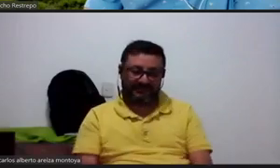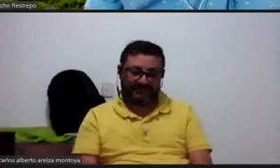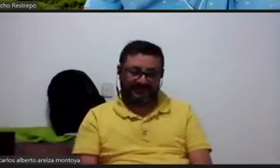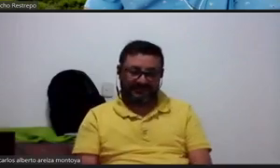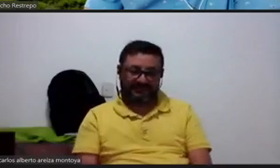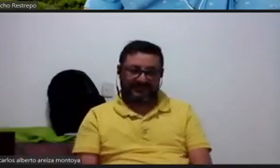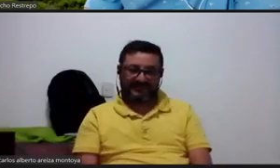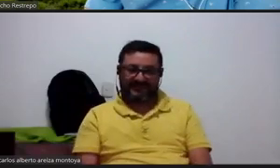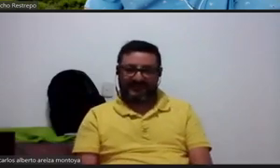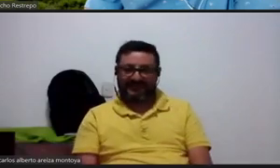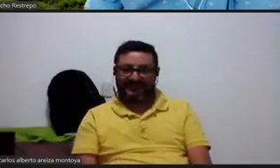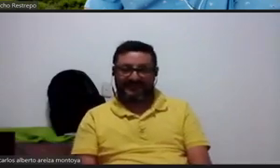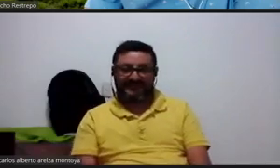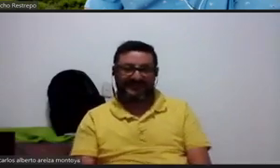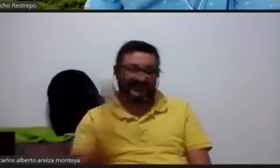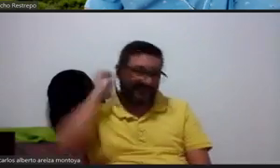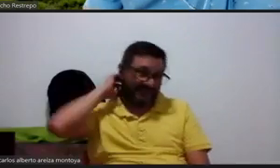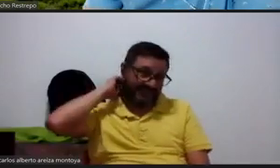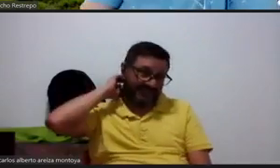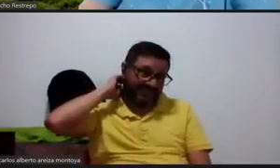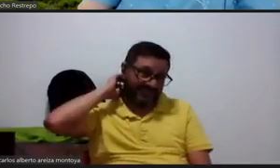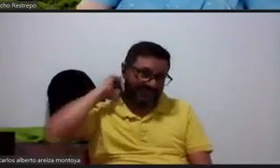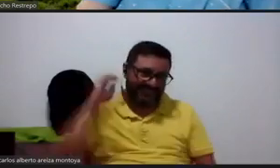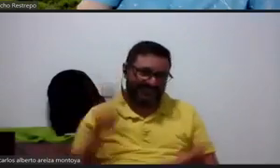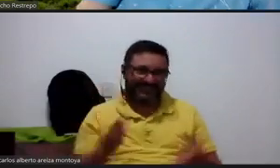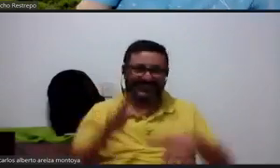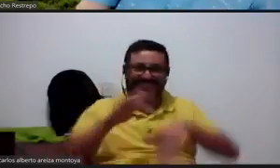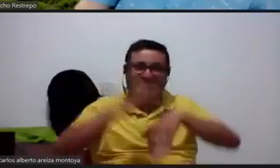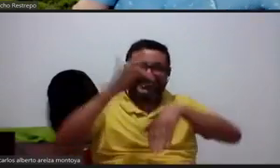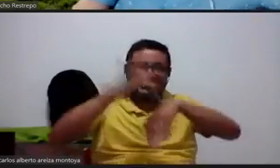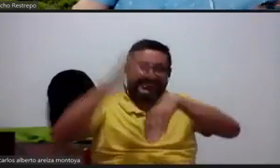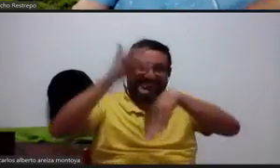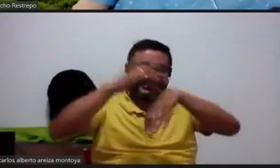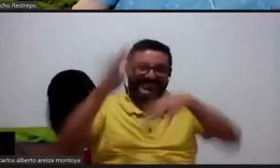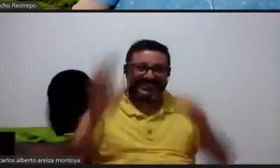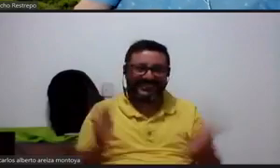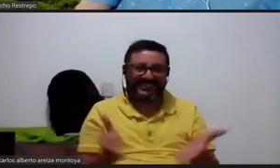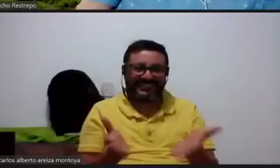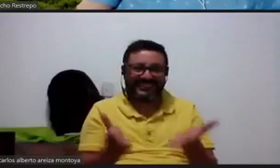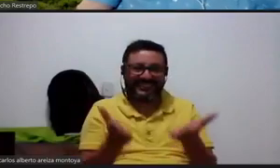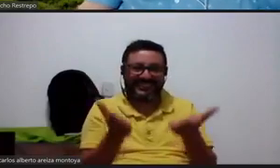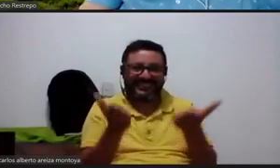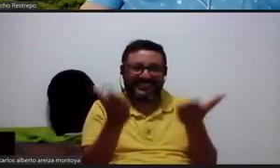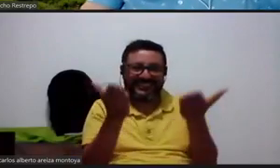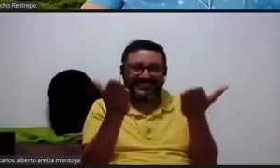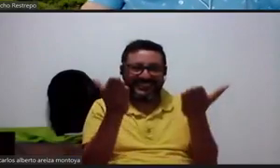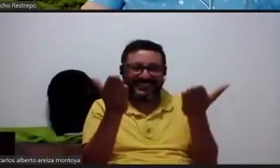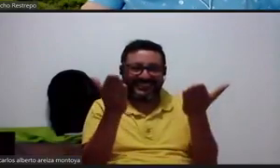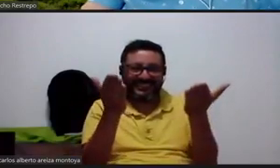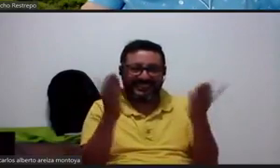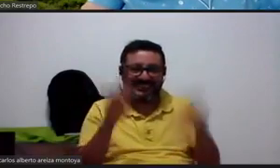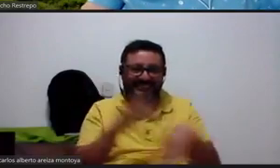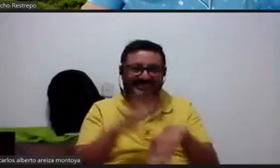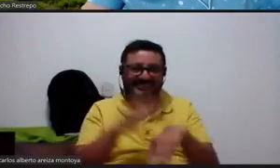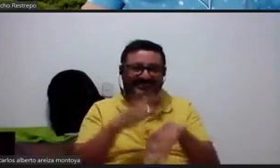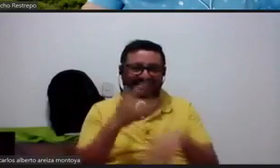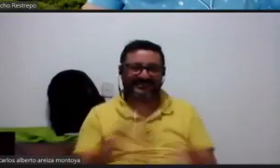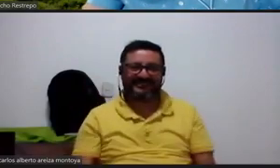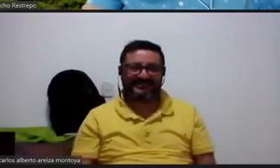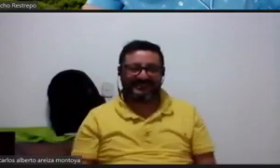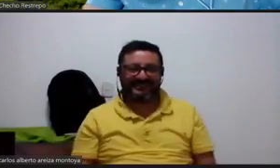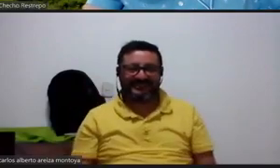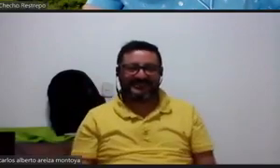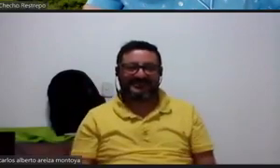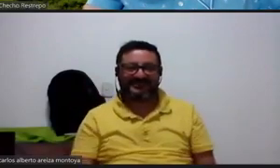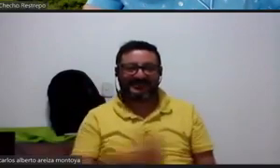Bueno, Sebas, mucho ánimo en ese camino que ya llevas muy avanzado, porque